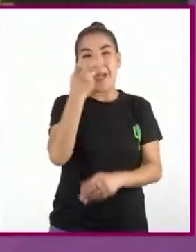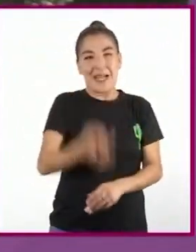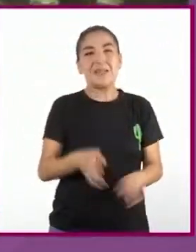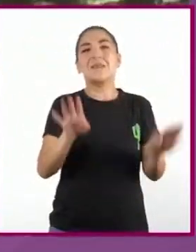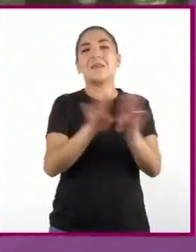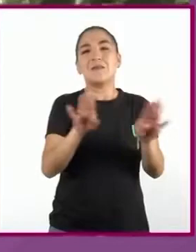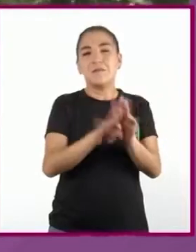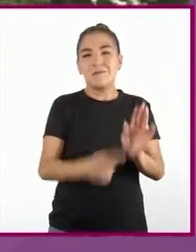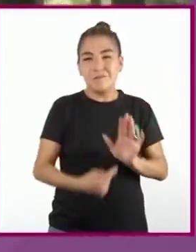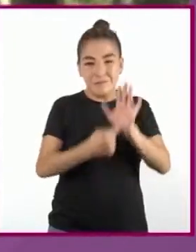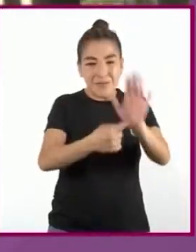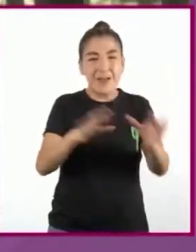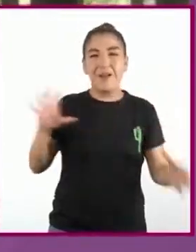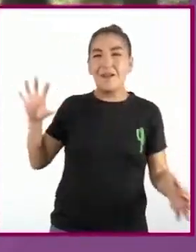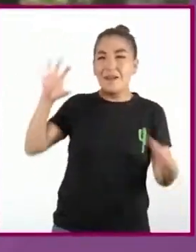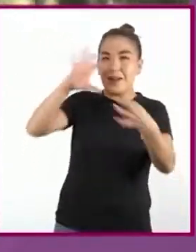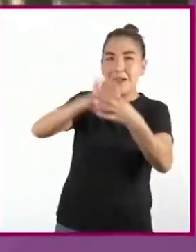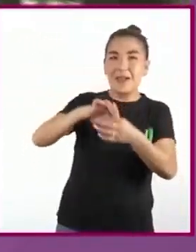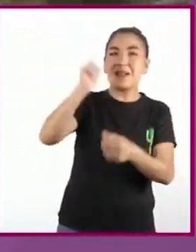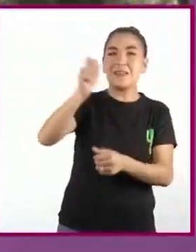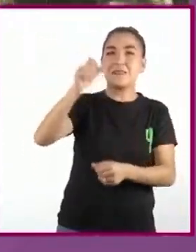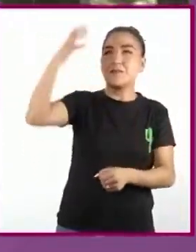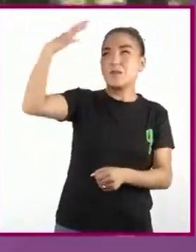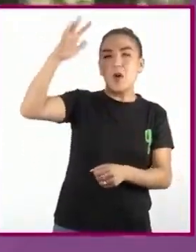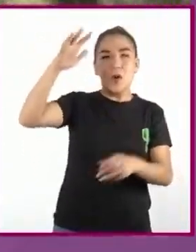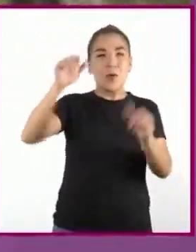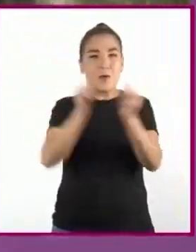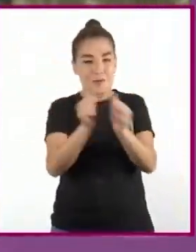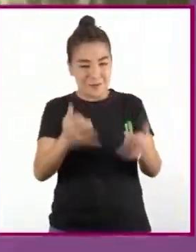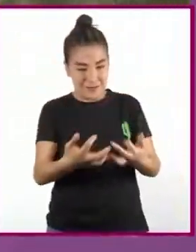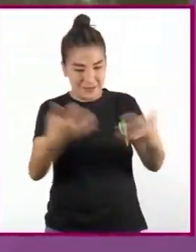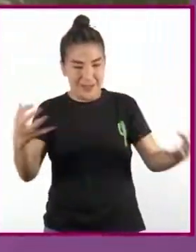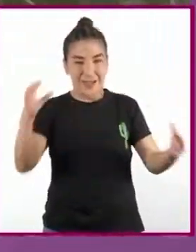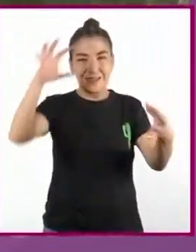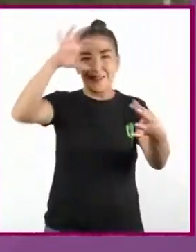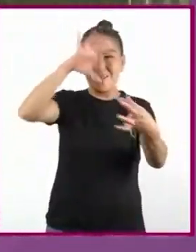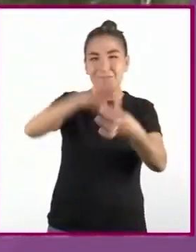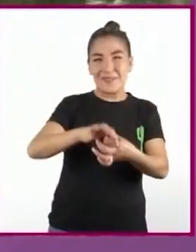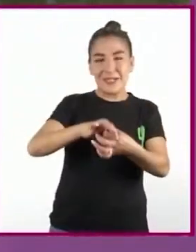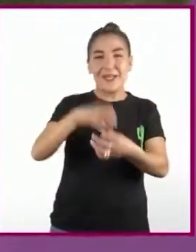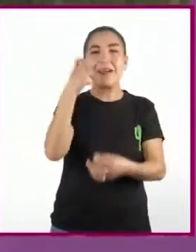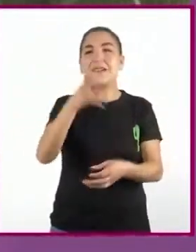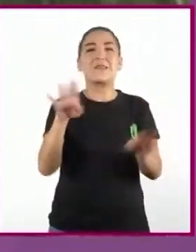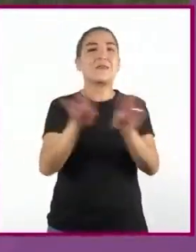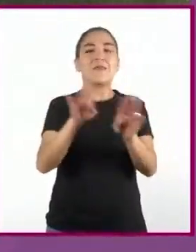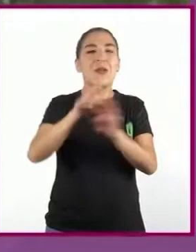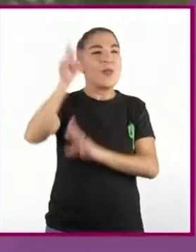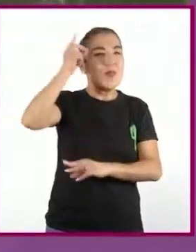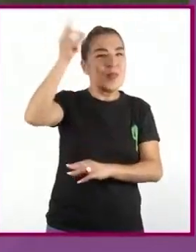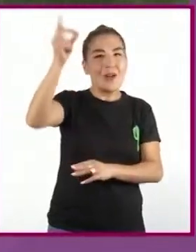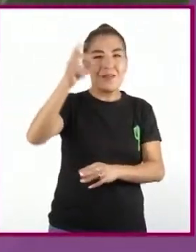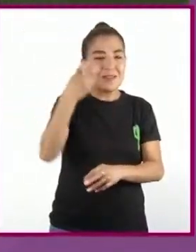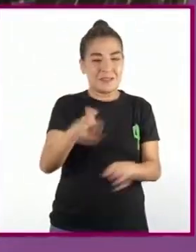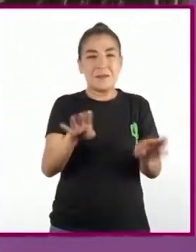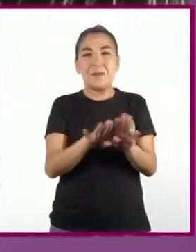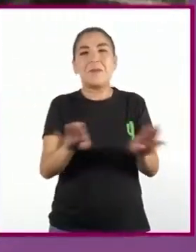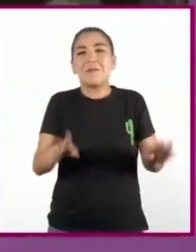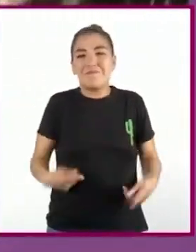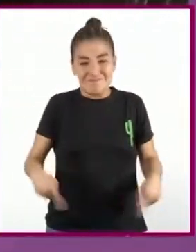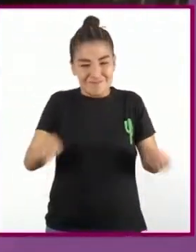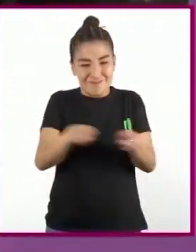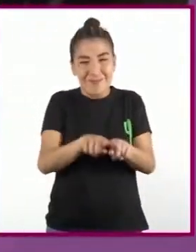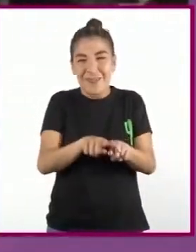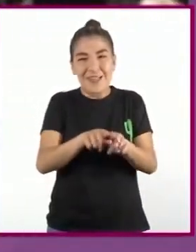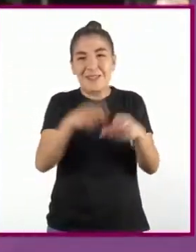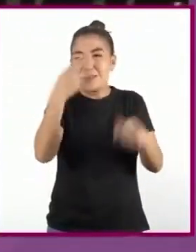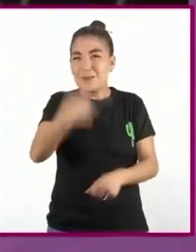del contacto celeste, del rayo celeste que cae en la matriz de la tierra. Es como un semen divino que se queda congelado.